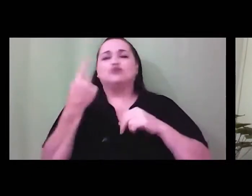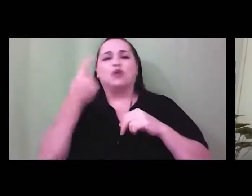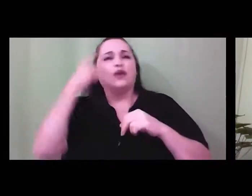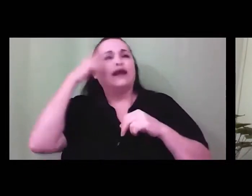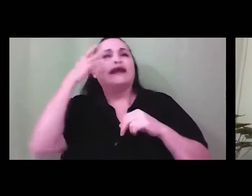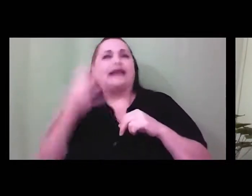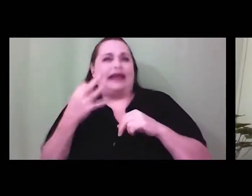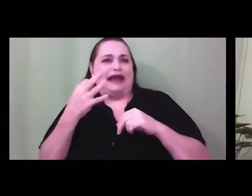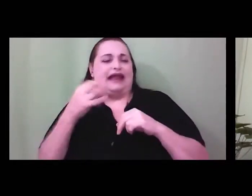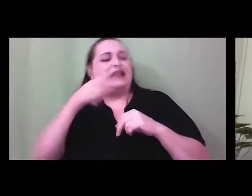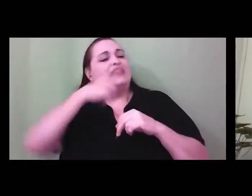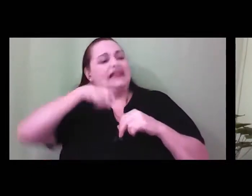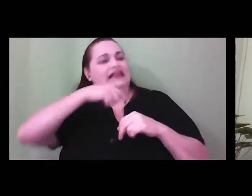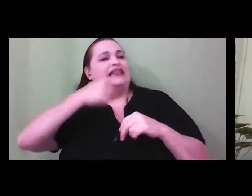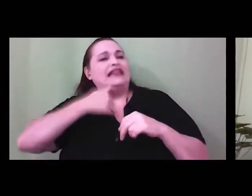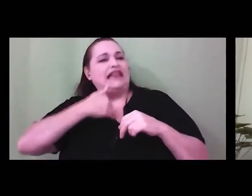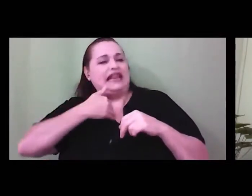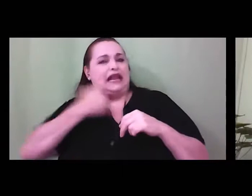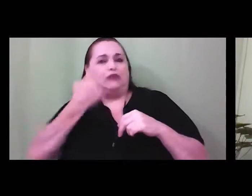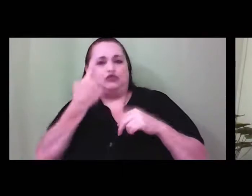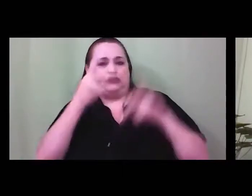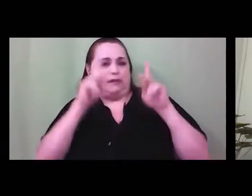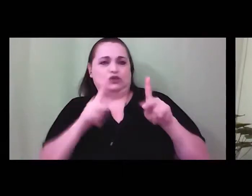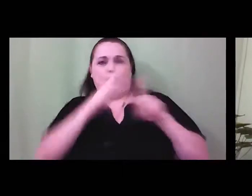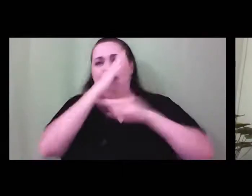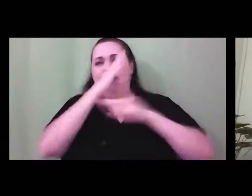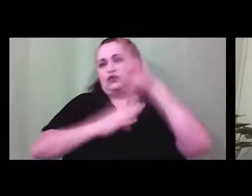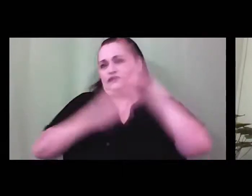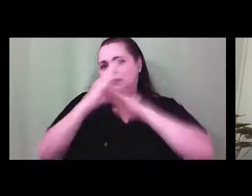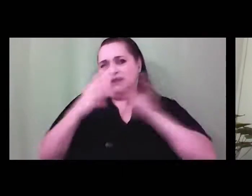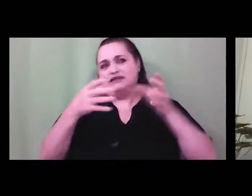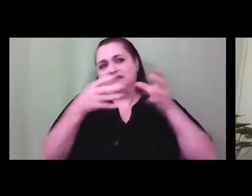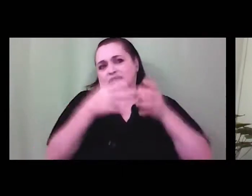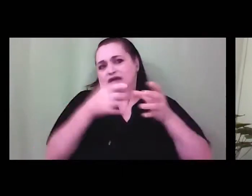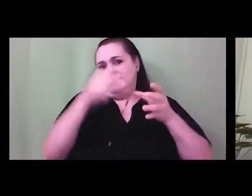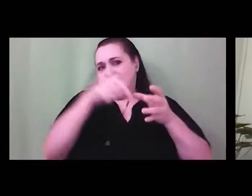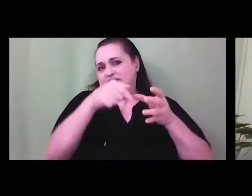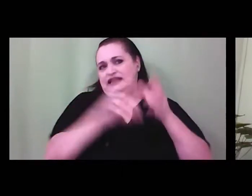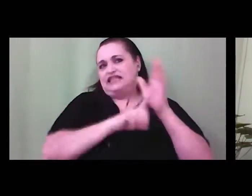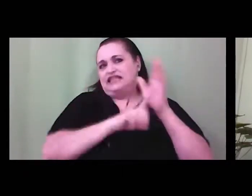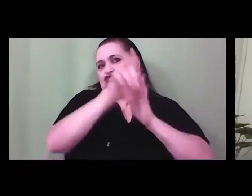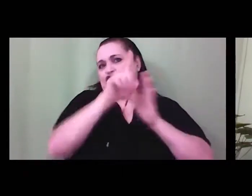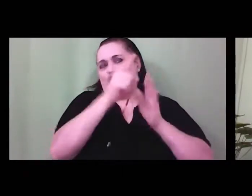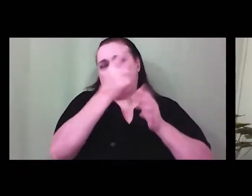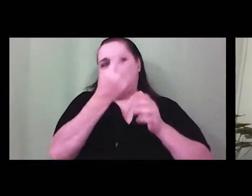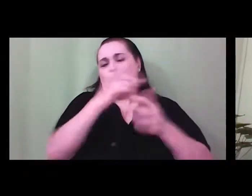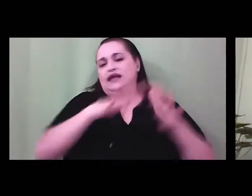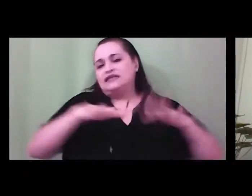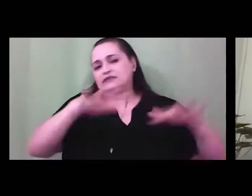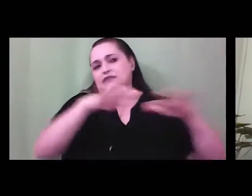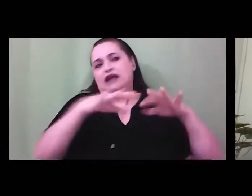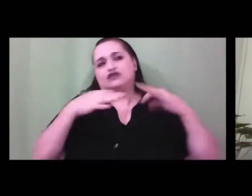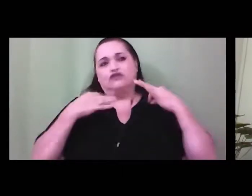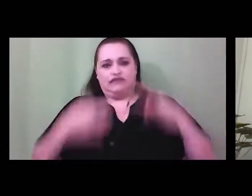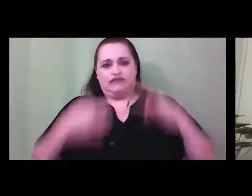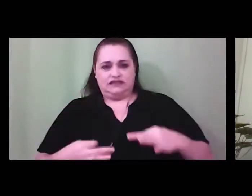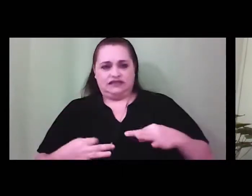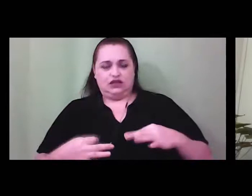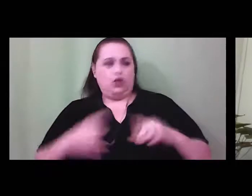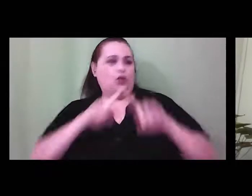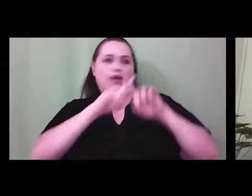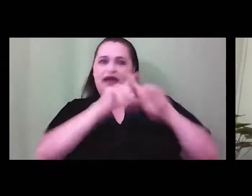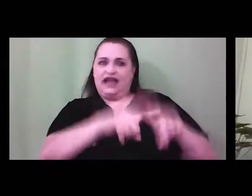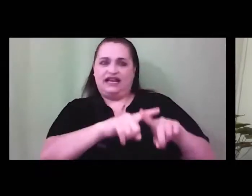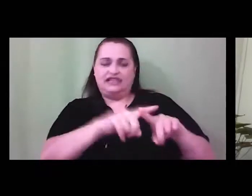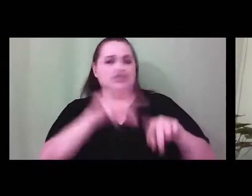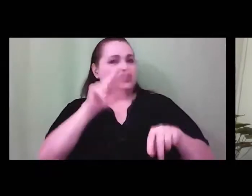que tenemos a una persona en condición de discapacidad desarrollándose en un espacio físico X,